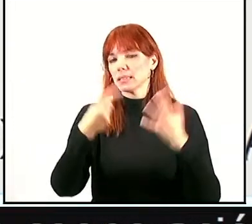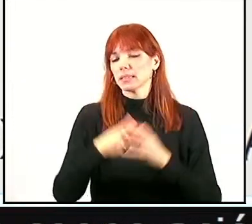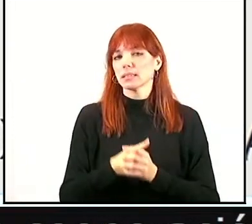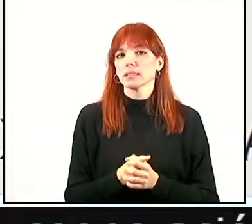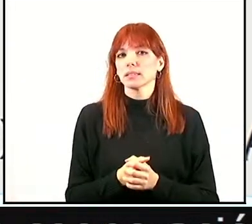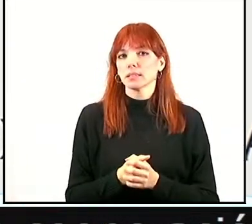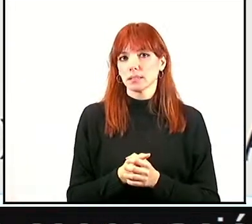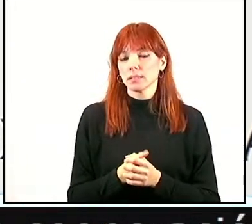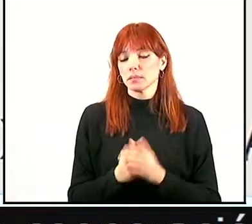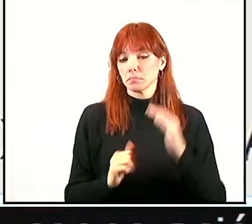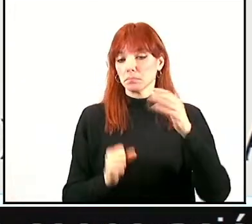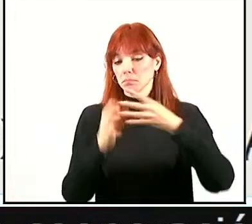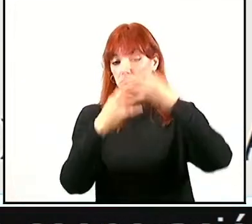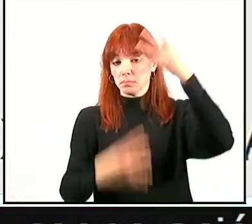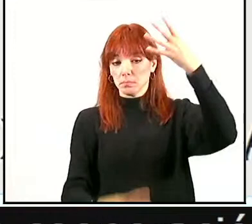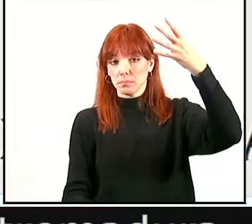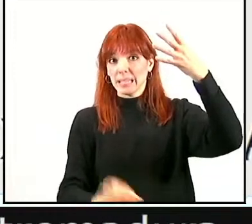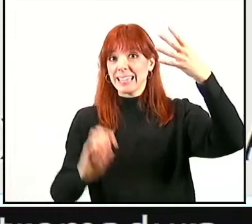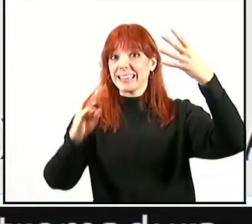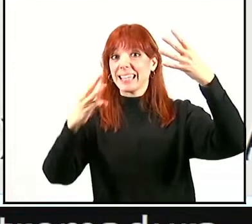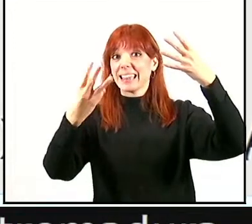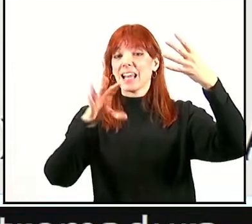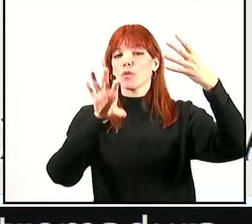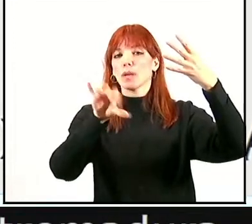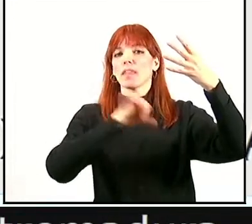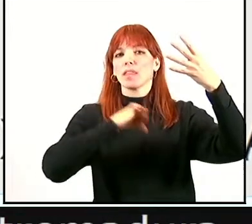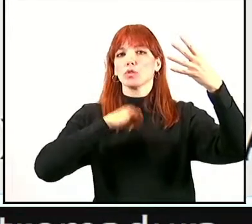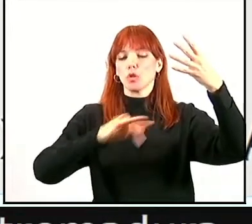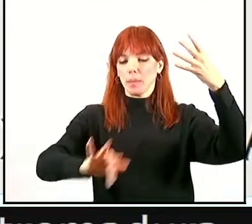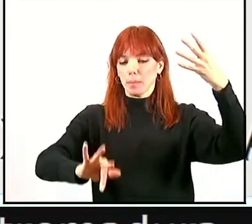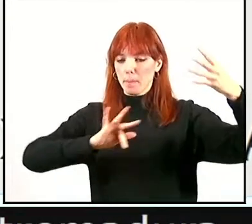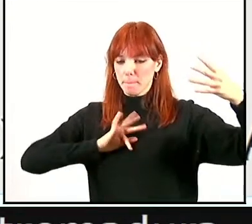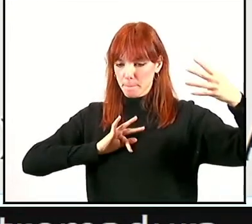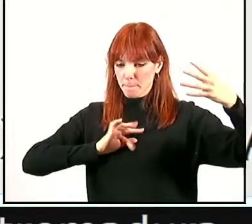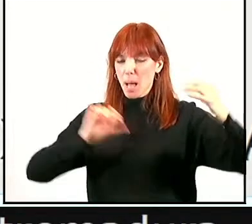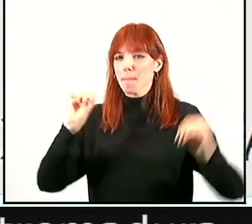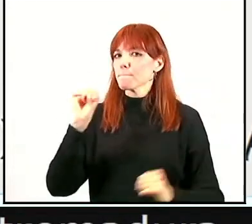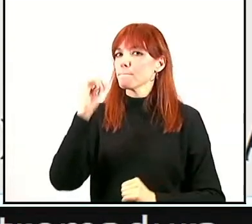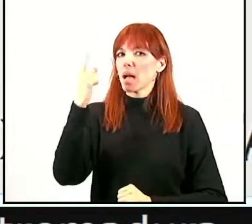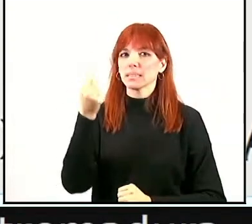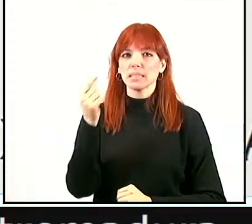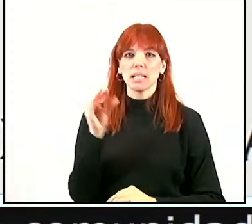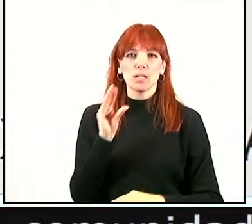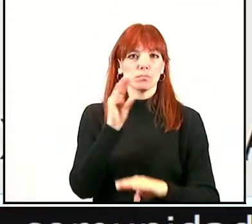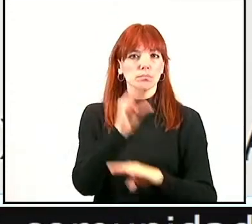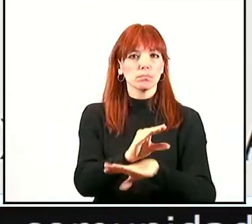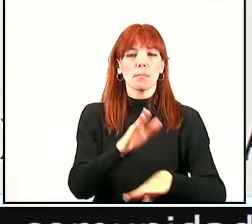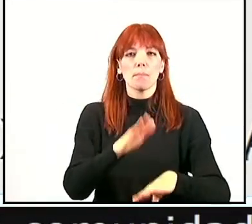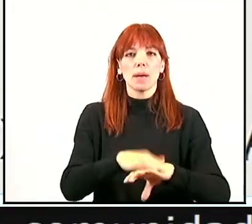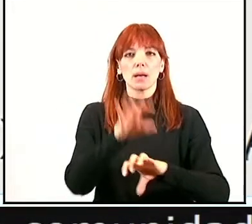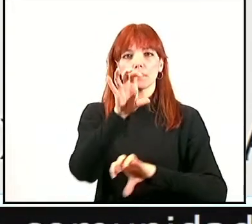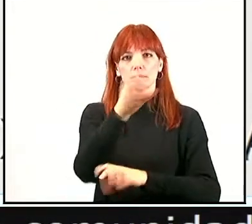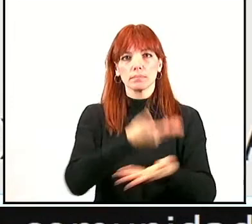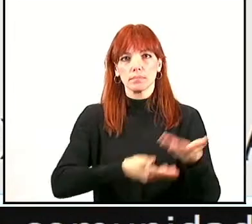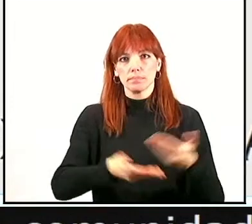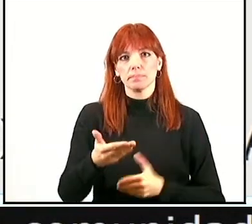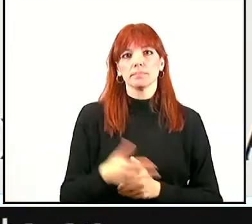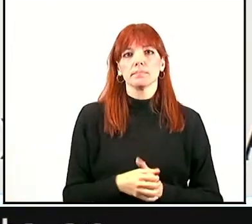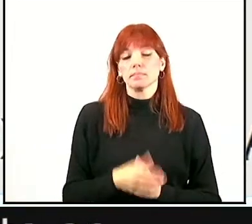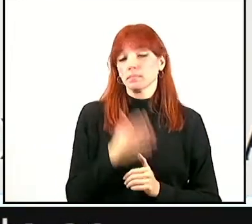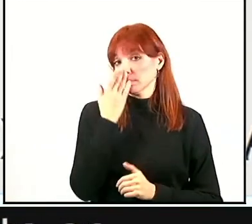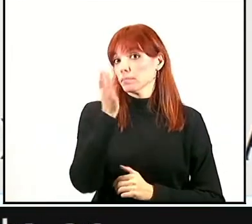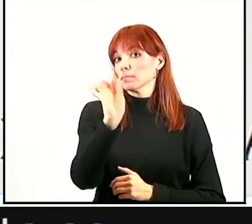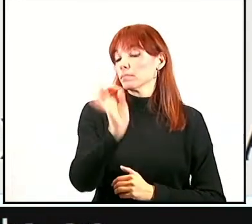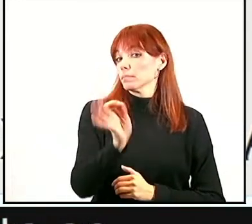nos sitúa en la tercera comunidad autónoma en este momento que más invierte en cooperación al desarrollo. Es cierto que esta legislatura, como